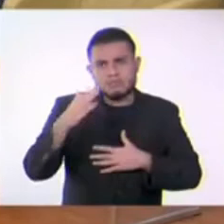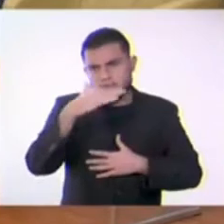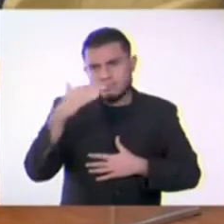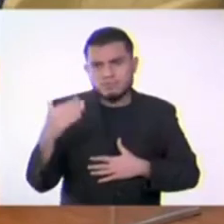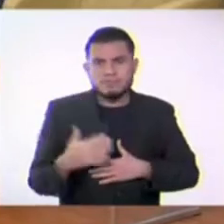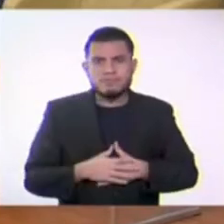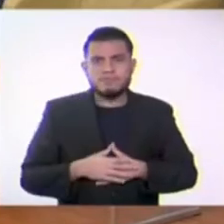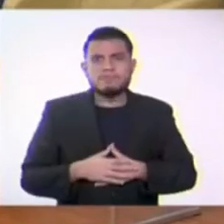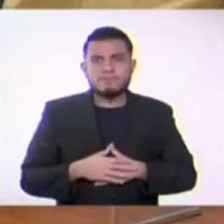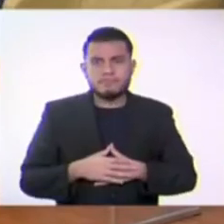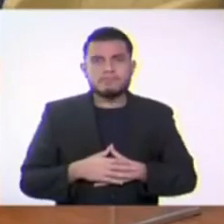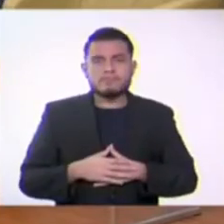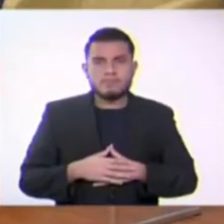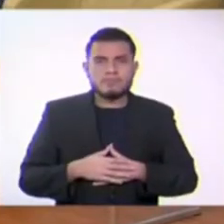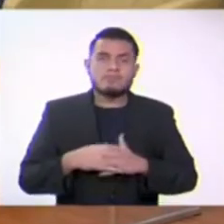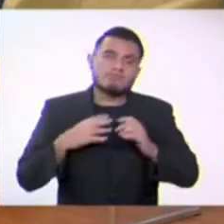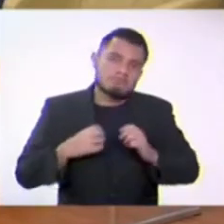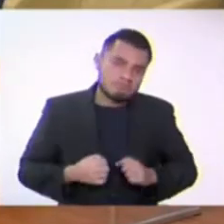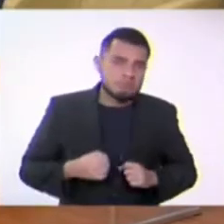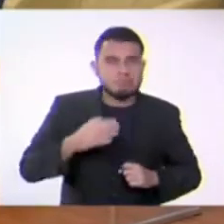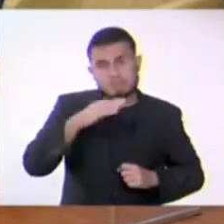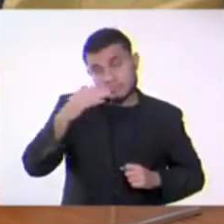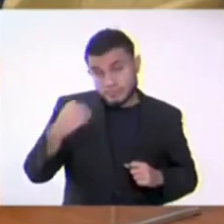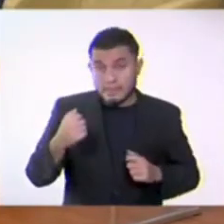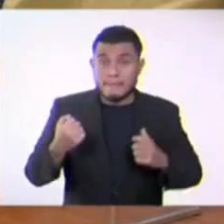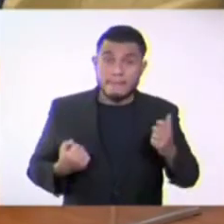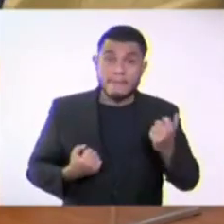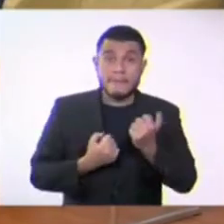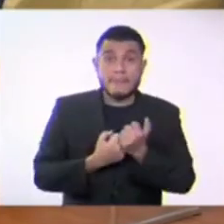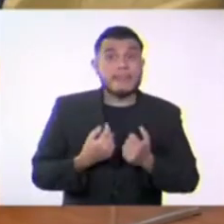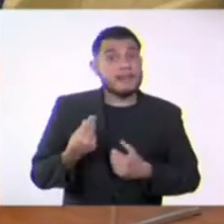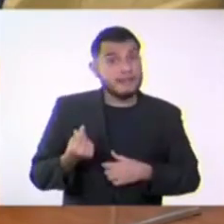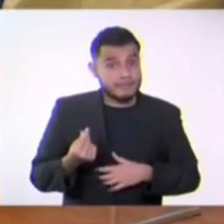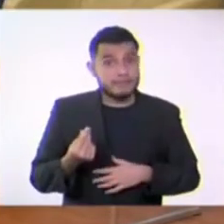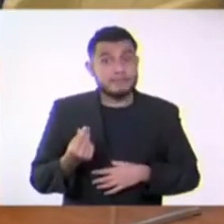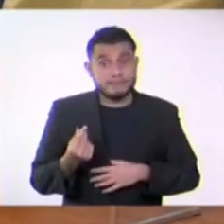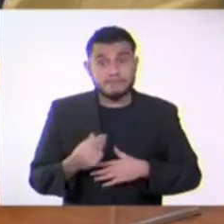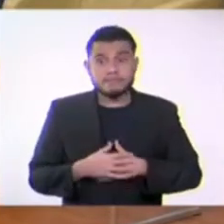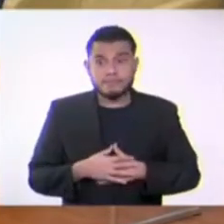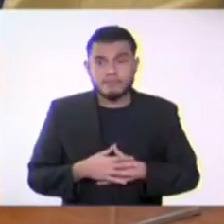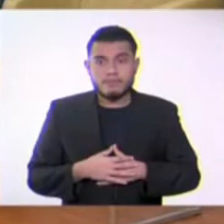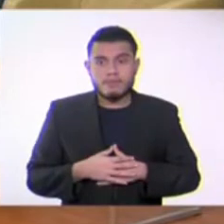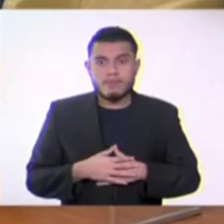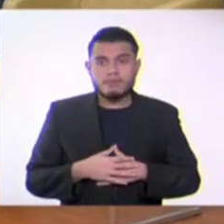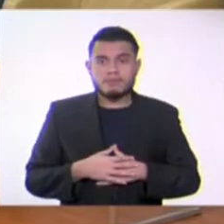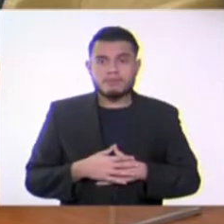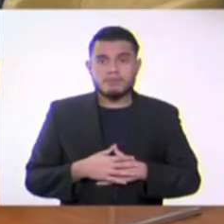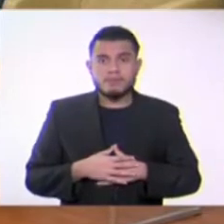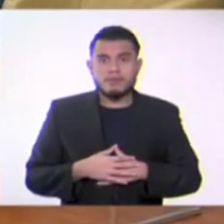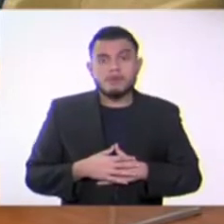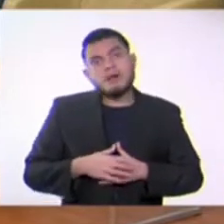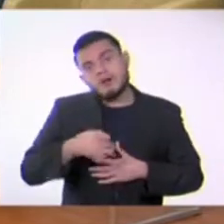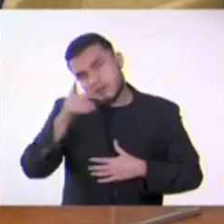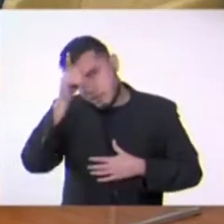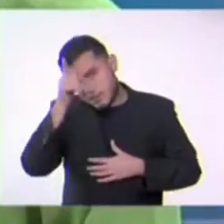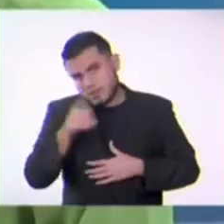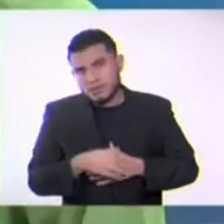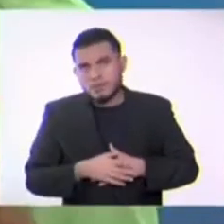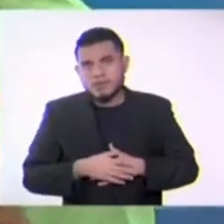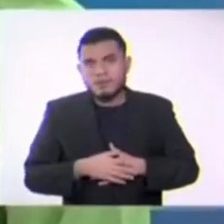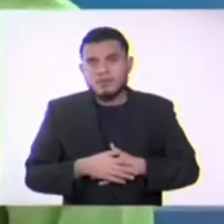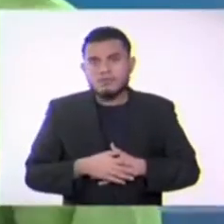diferentes estados nacionales con la solidez de la economía alemana, con la